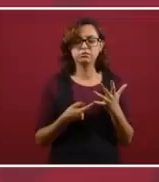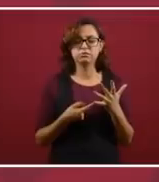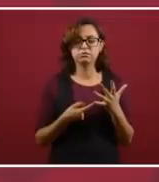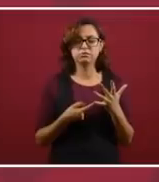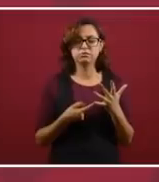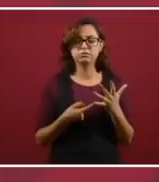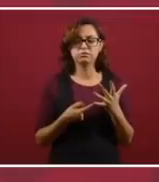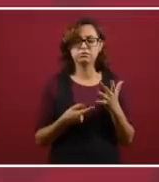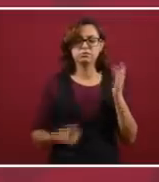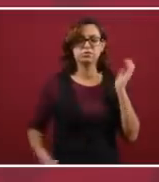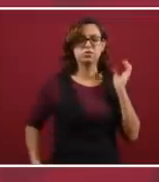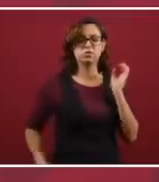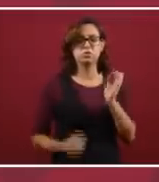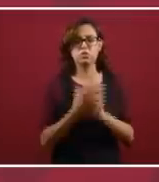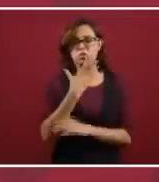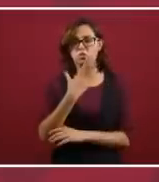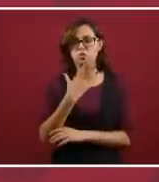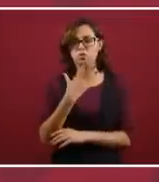los nuevos